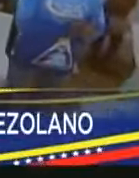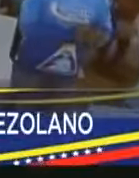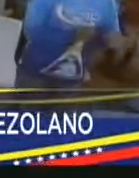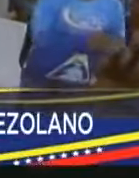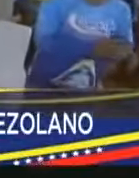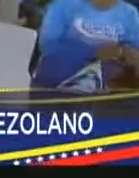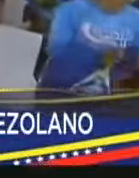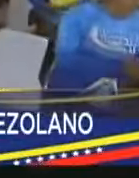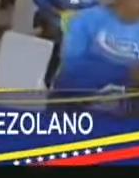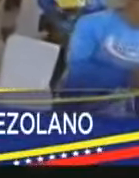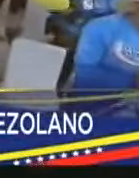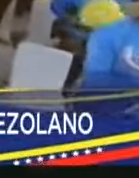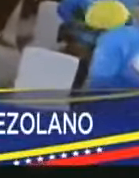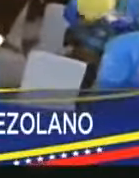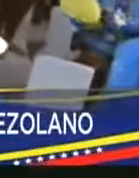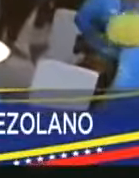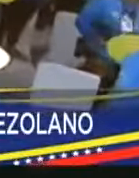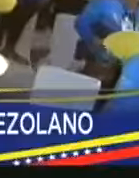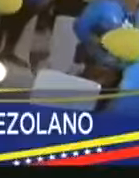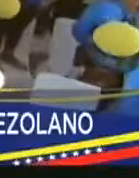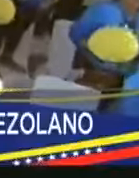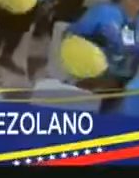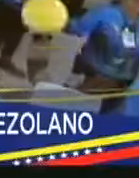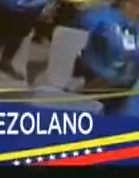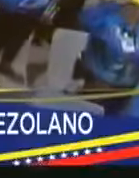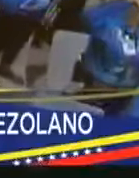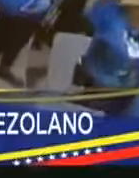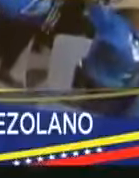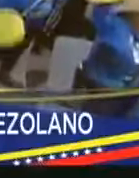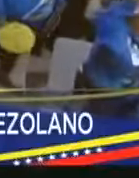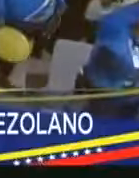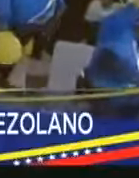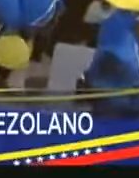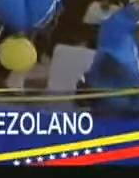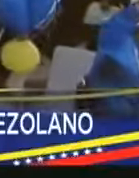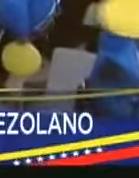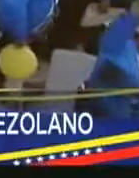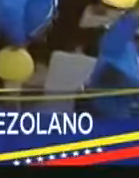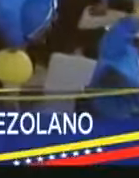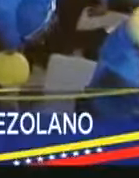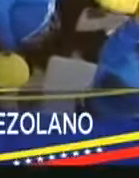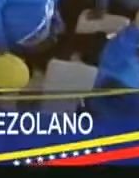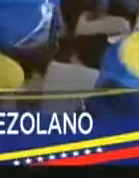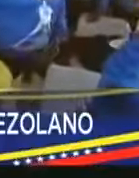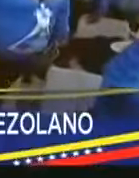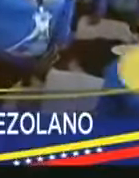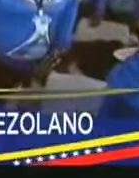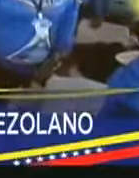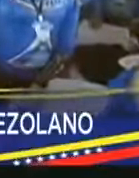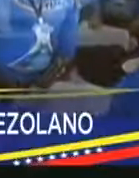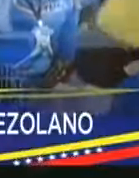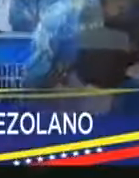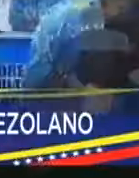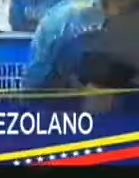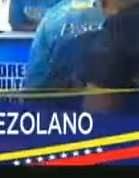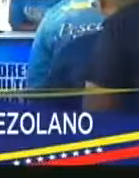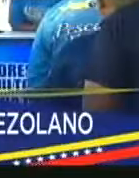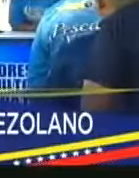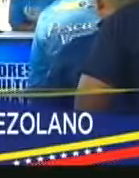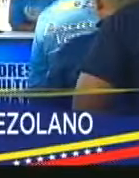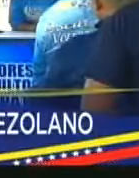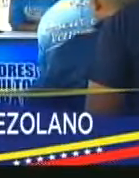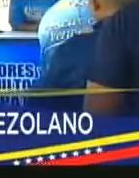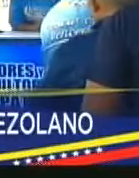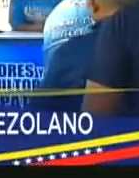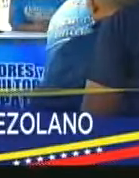gran asamblea de pescadores y acuicultores de la patria, saludan al presidente de la República, Nicolás Maduro. Lo escuchamos a continuación. Pueblo,